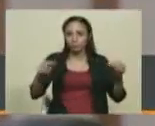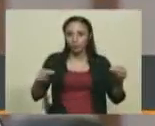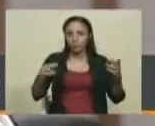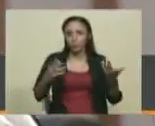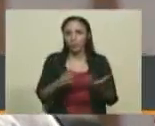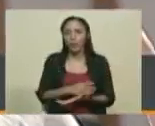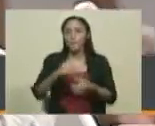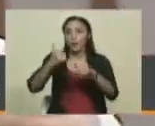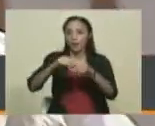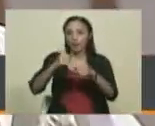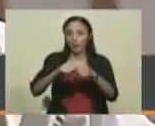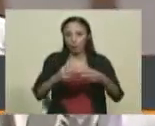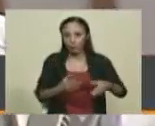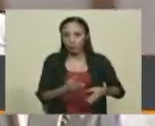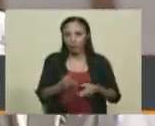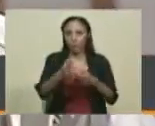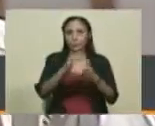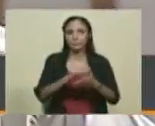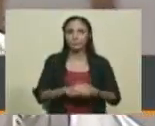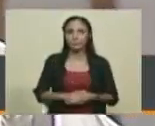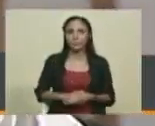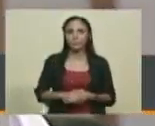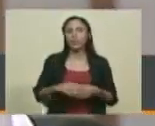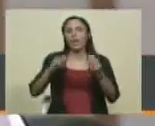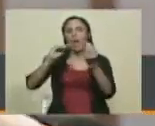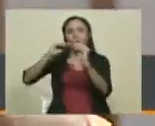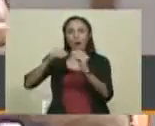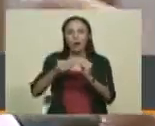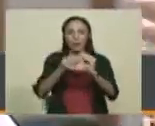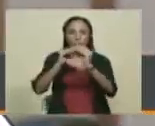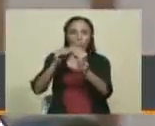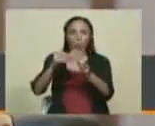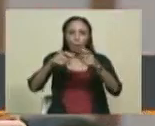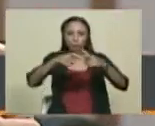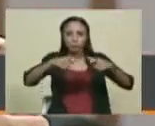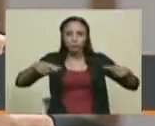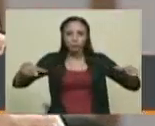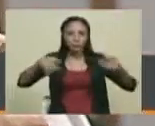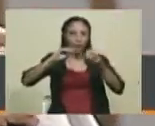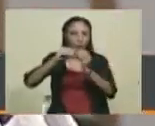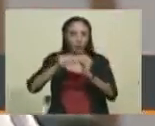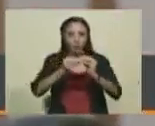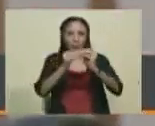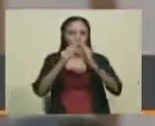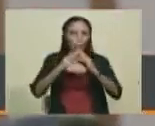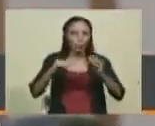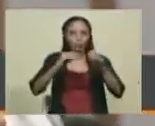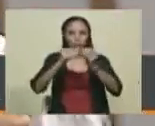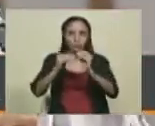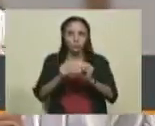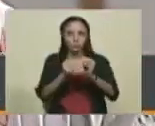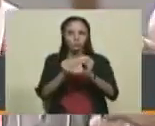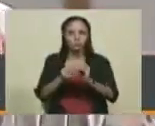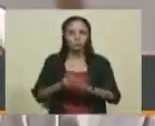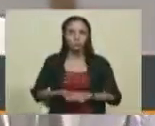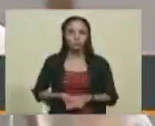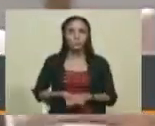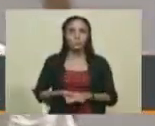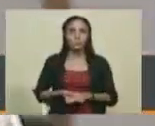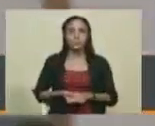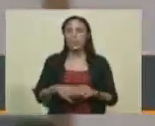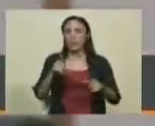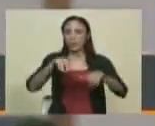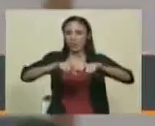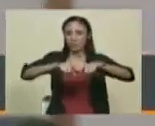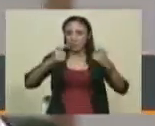específicamente, nosotros lo que hacemos es reparar las líneas desde las gabarras, es decir, aquellas líneas que están rotas y